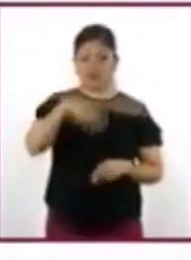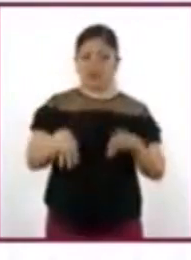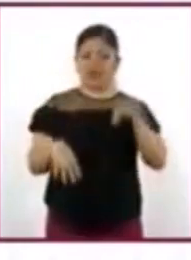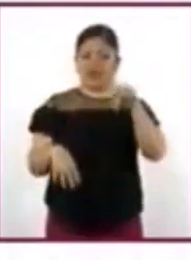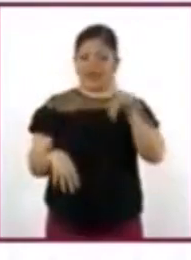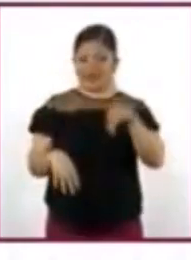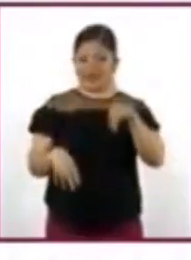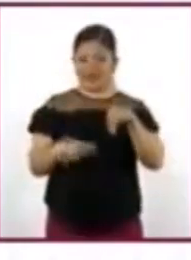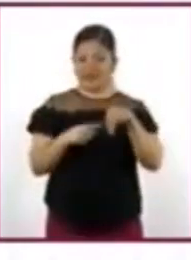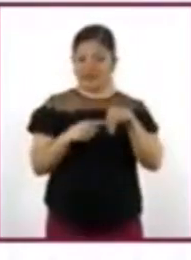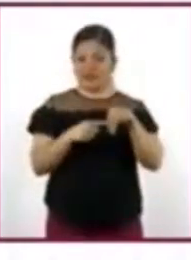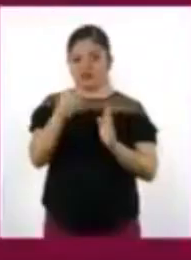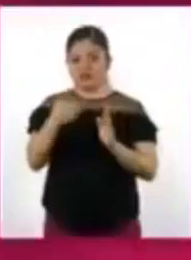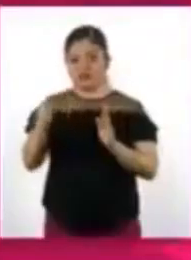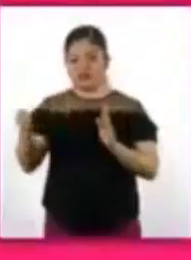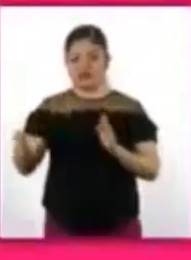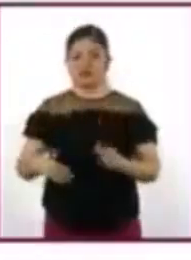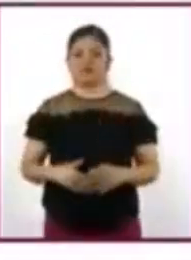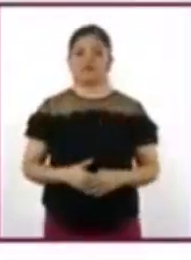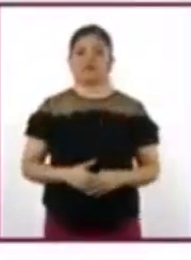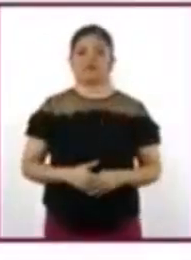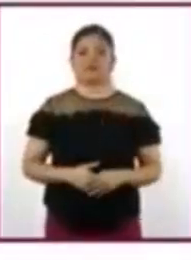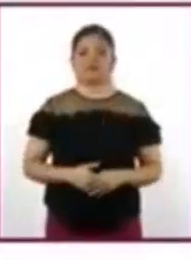el lugar que ocupa el término.